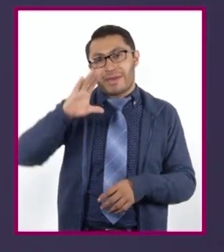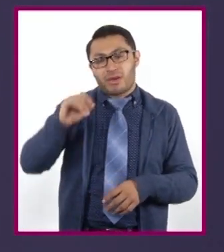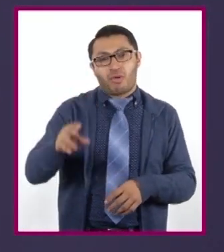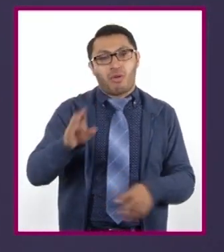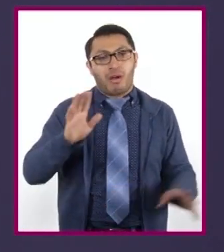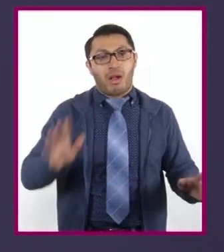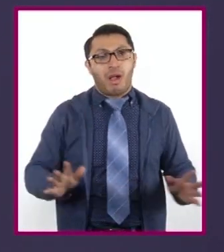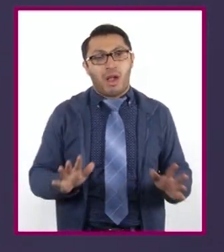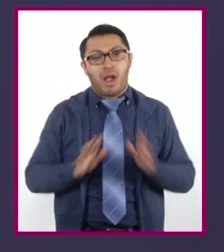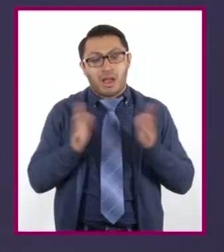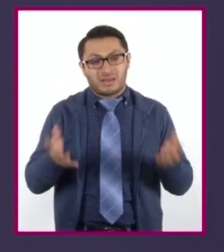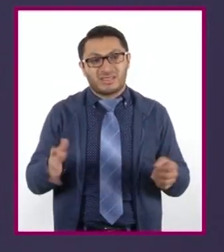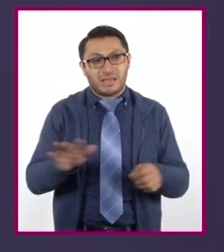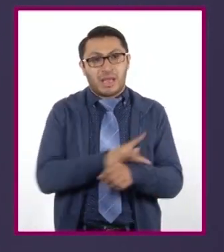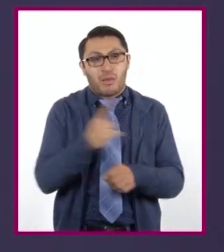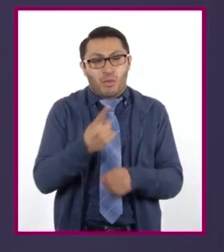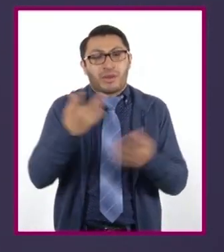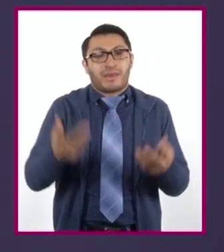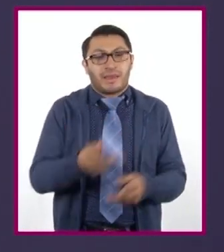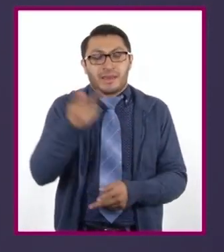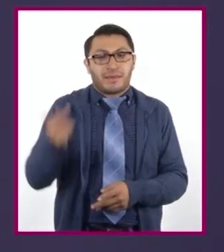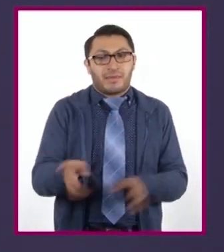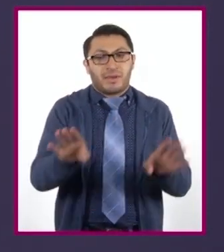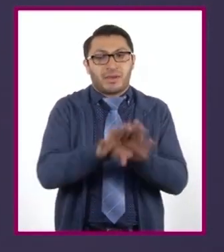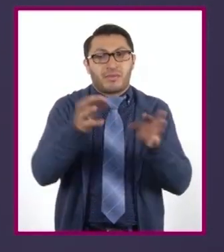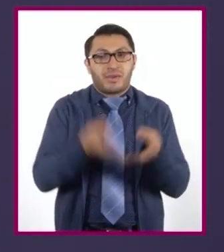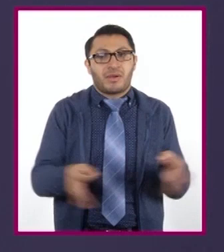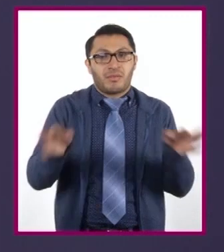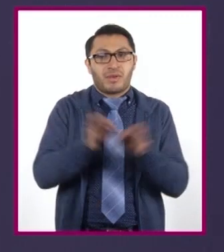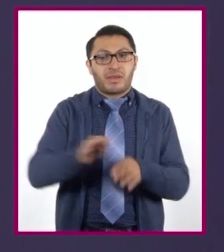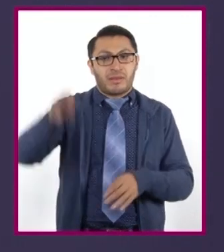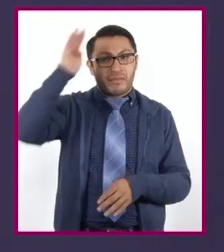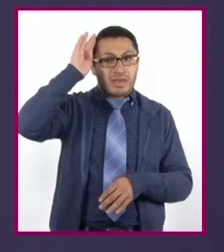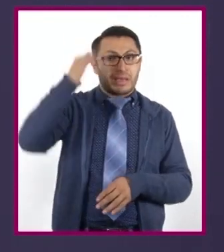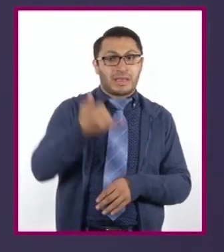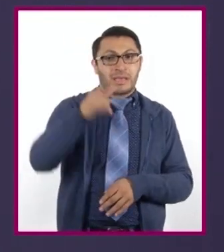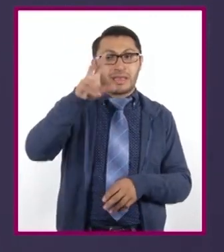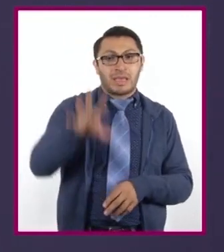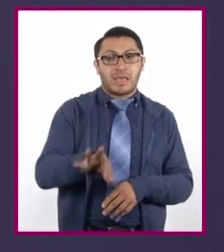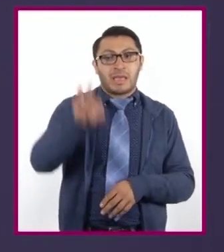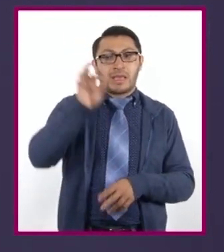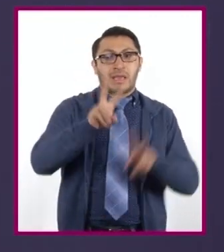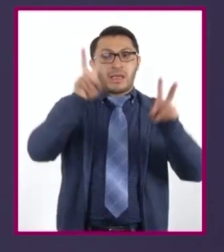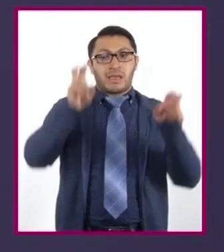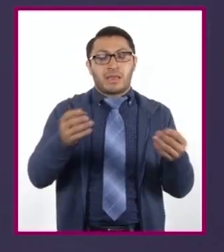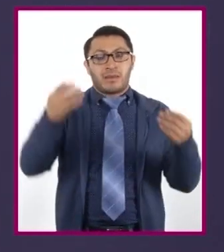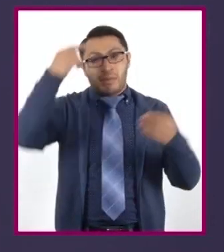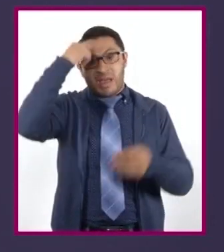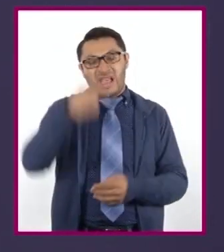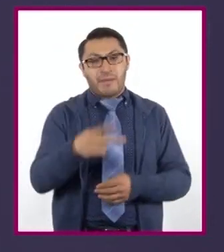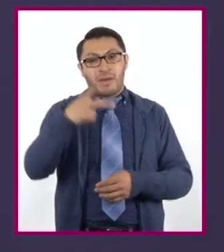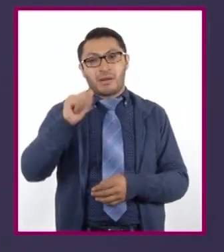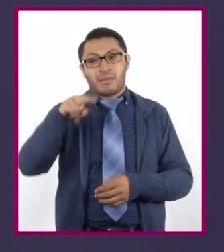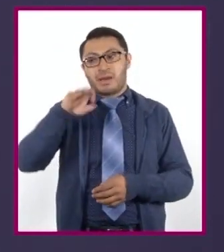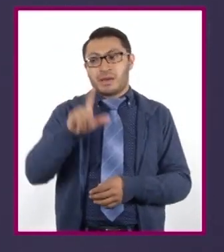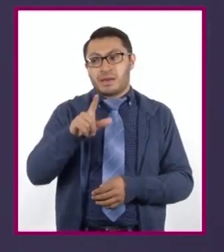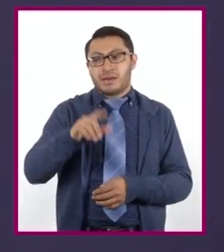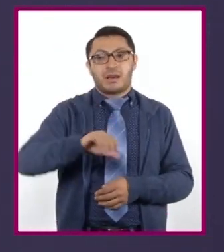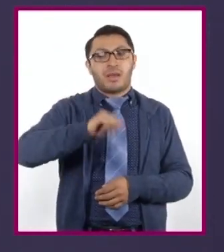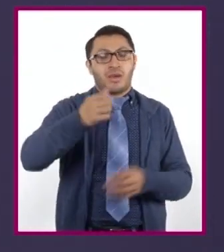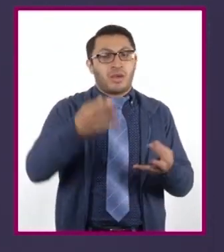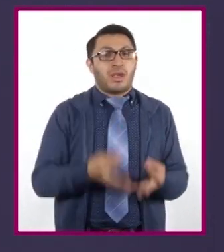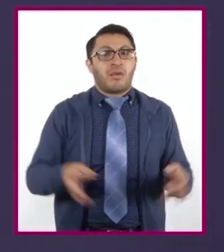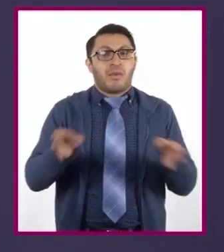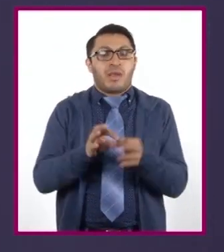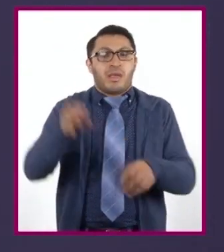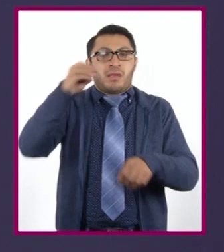polémico? Estas preguntas son básicas para pensar y seleccionar un tema para un panel. Otro aspecto importante es poder llegar